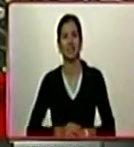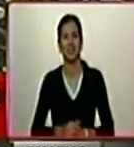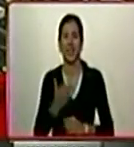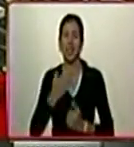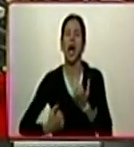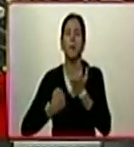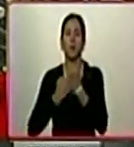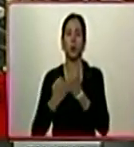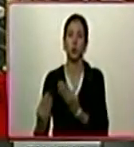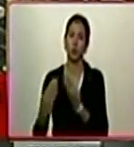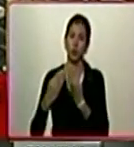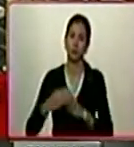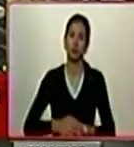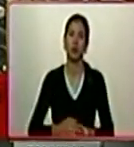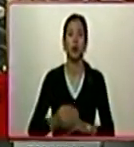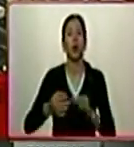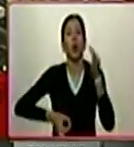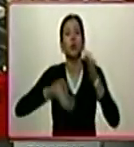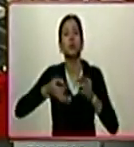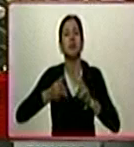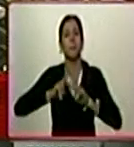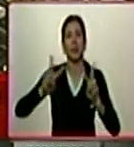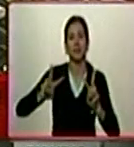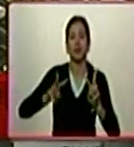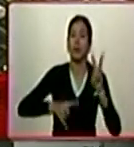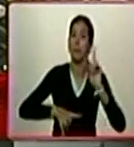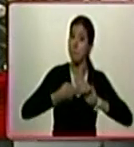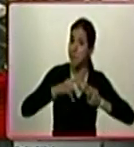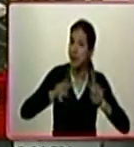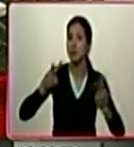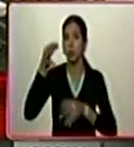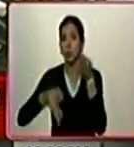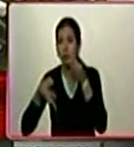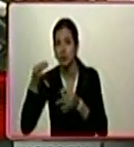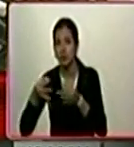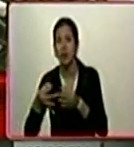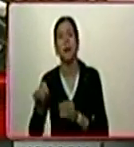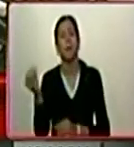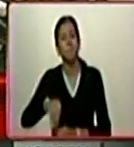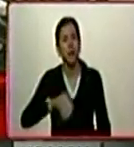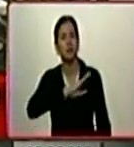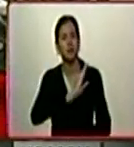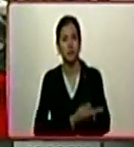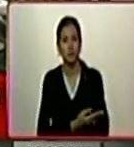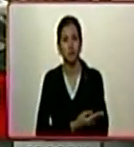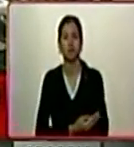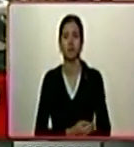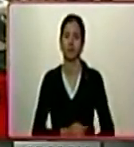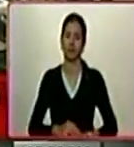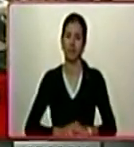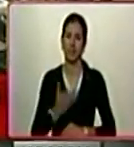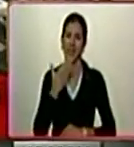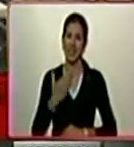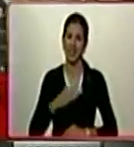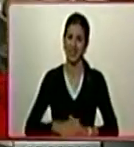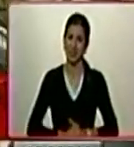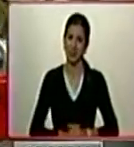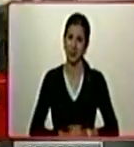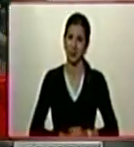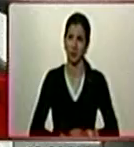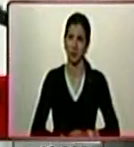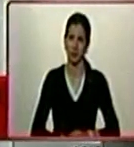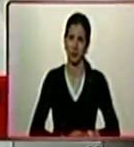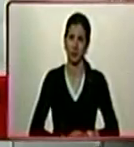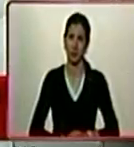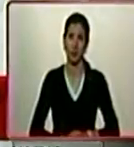tenido. Justicia con paz, paz con justicia, mucha fuerza con justicia, justicia con fuerza. Muchas gracias.